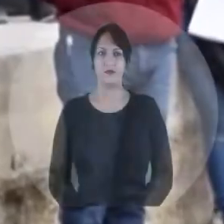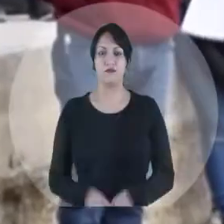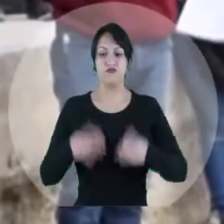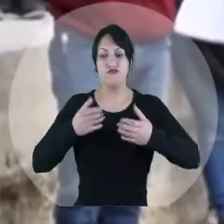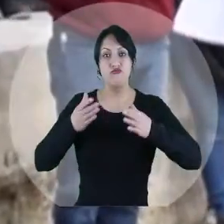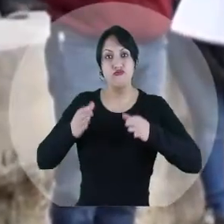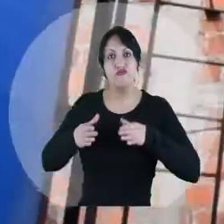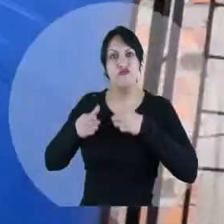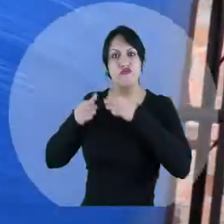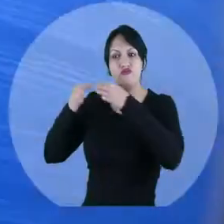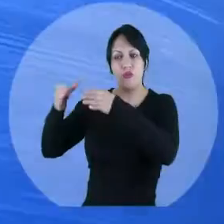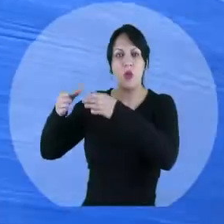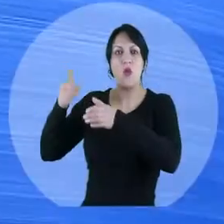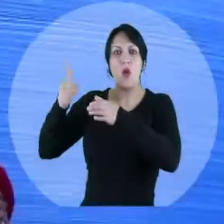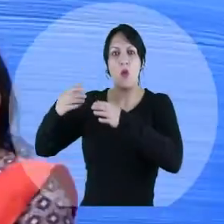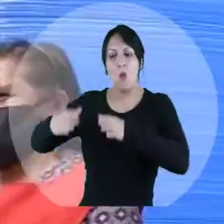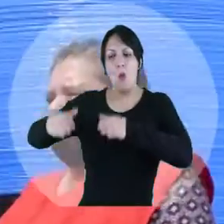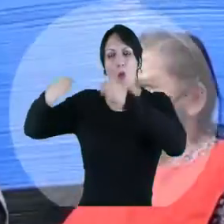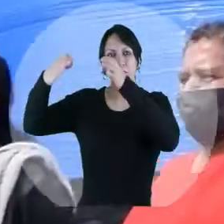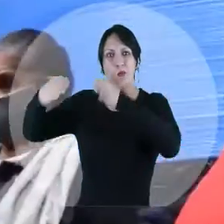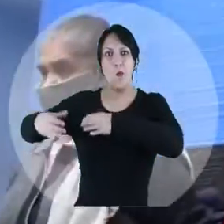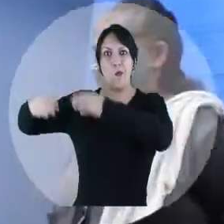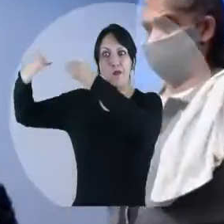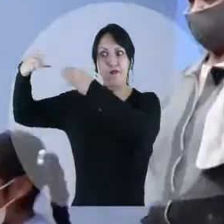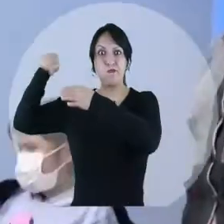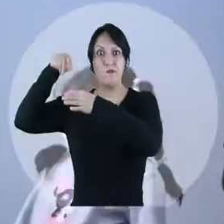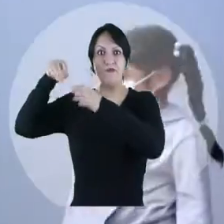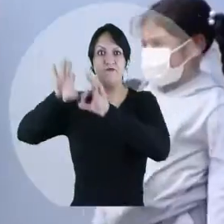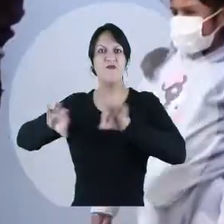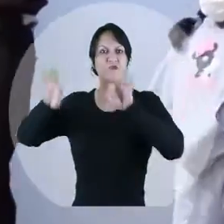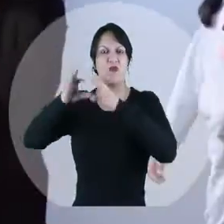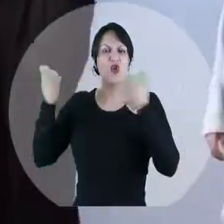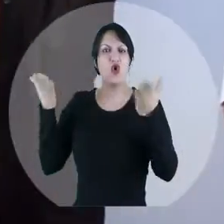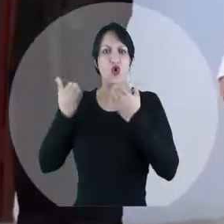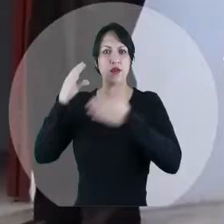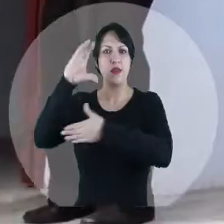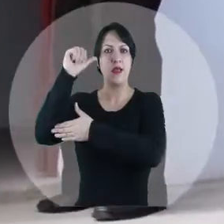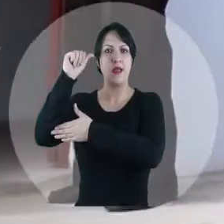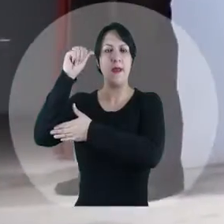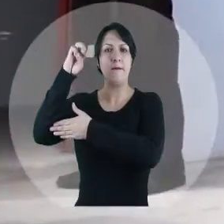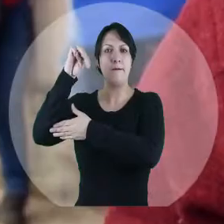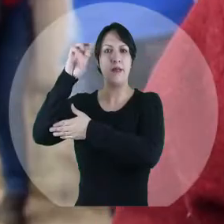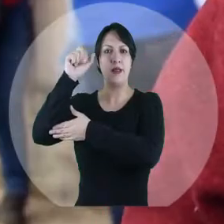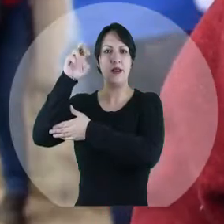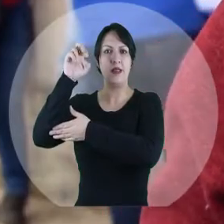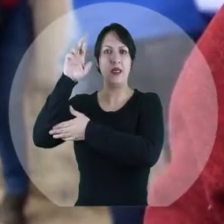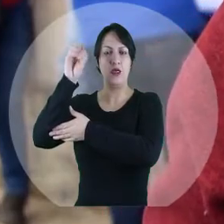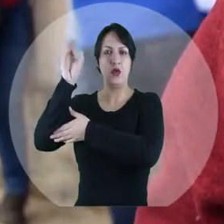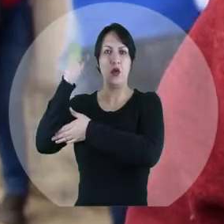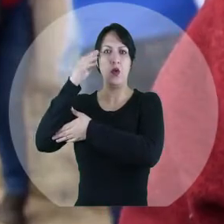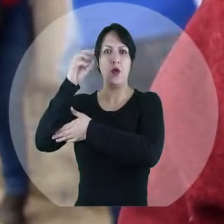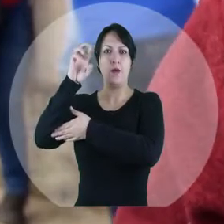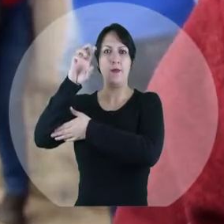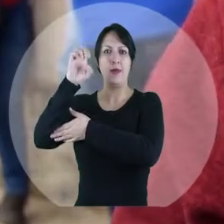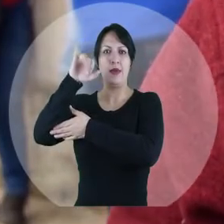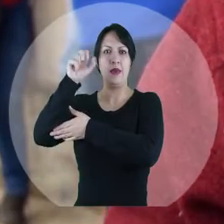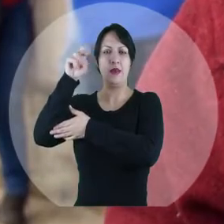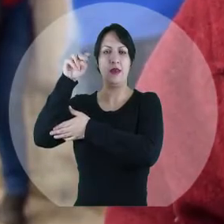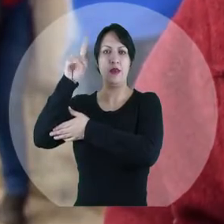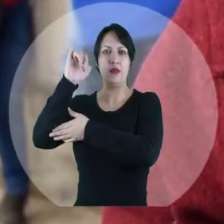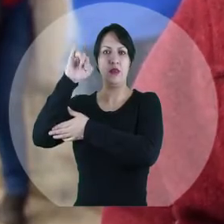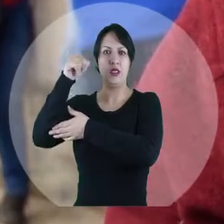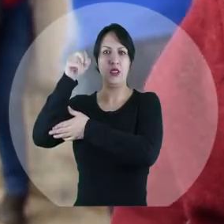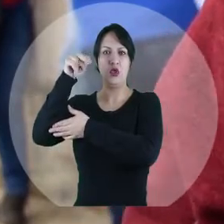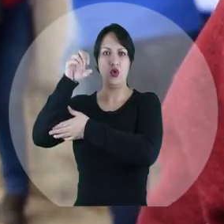Hemos entregado 3 infraestructuras importantes para los sectores de Campanero, Pejendino Reyes y Fátima,